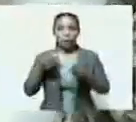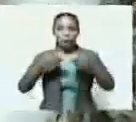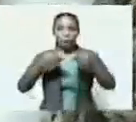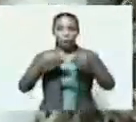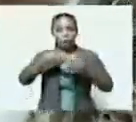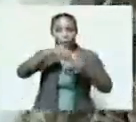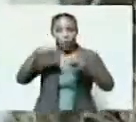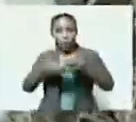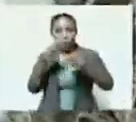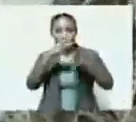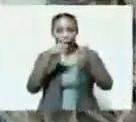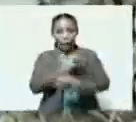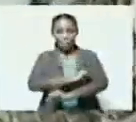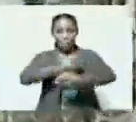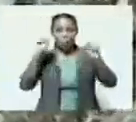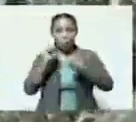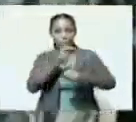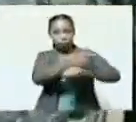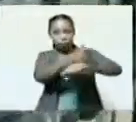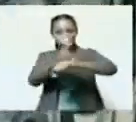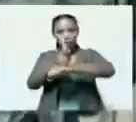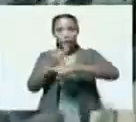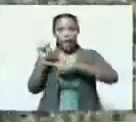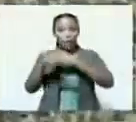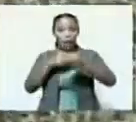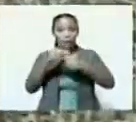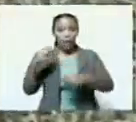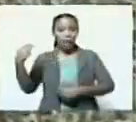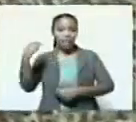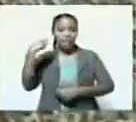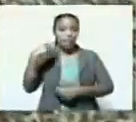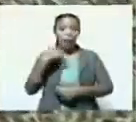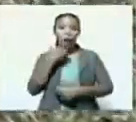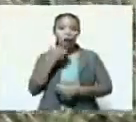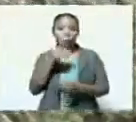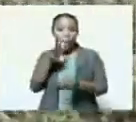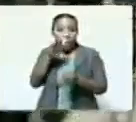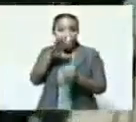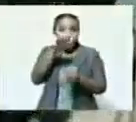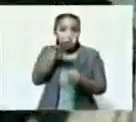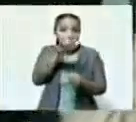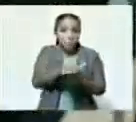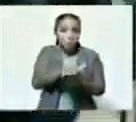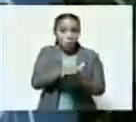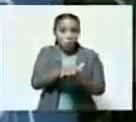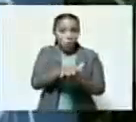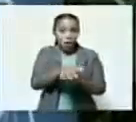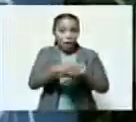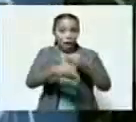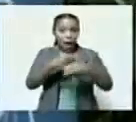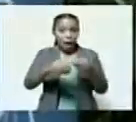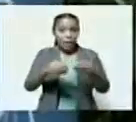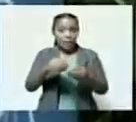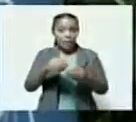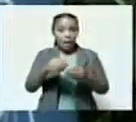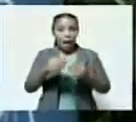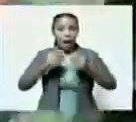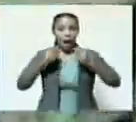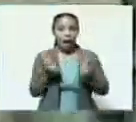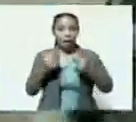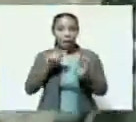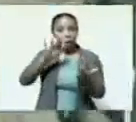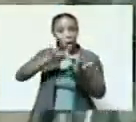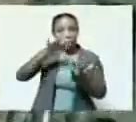material explosivo y metralla, cuando la víctima pisa, baja el émbolo y hace contacto